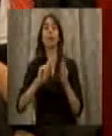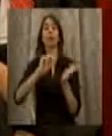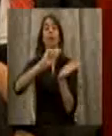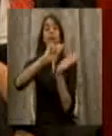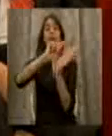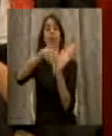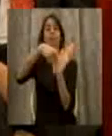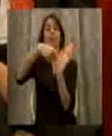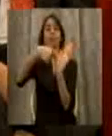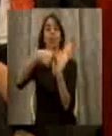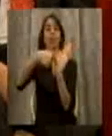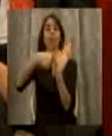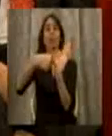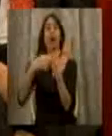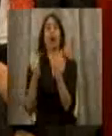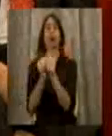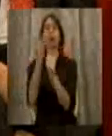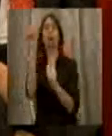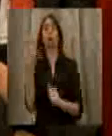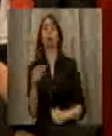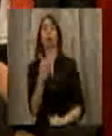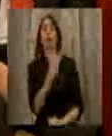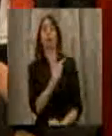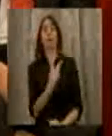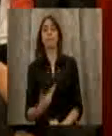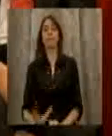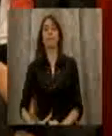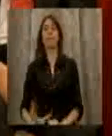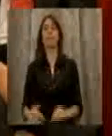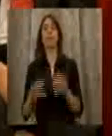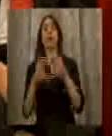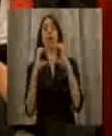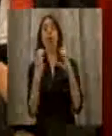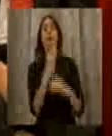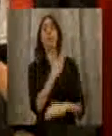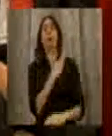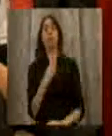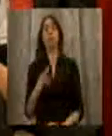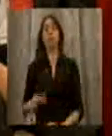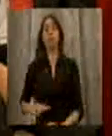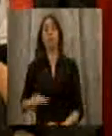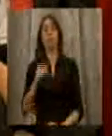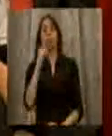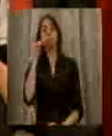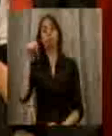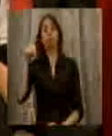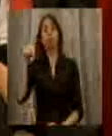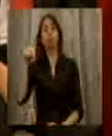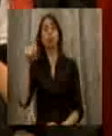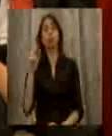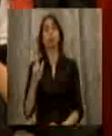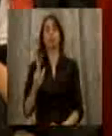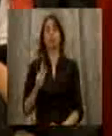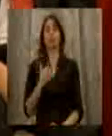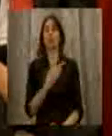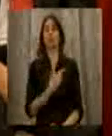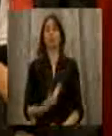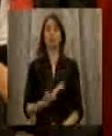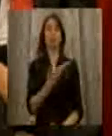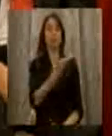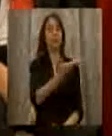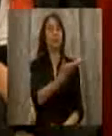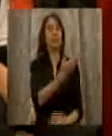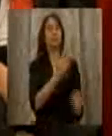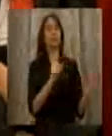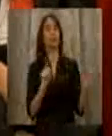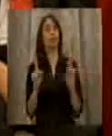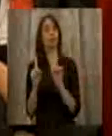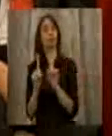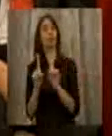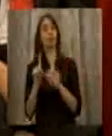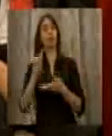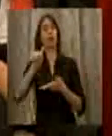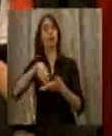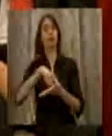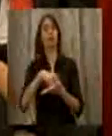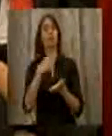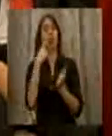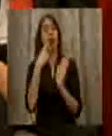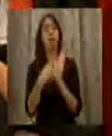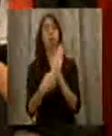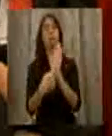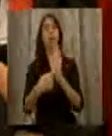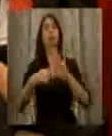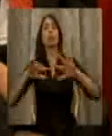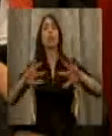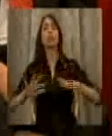firma con el presidente de la Cámara, que está aquí hoy día, señor presidente, para mostrar el esfuerzo